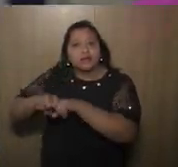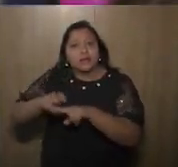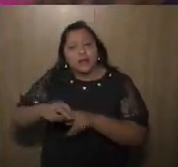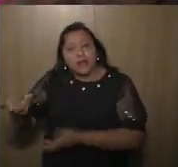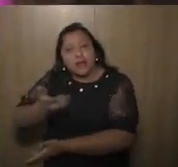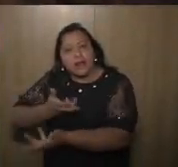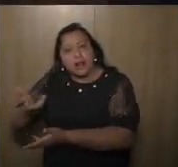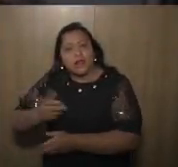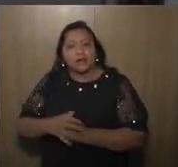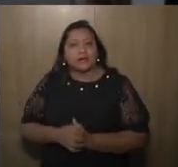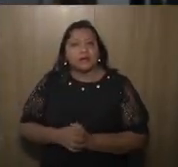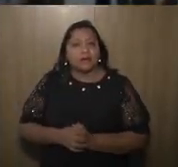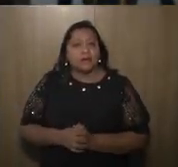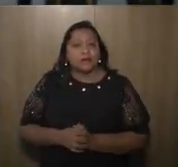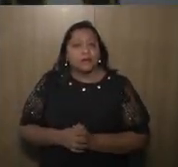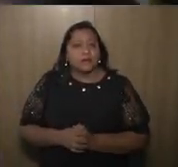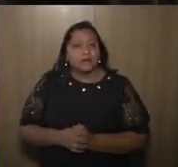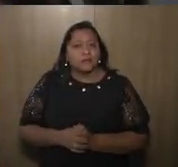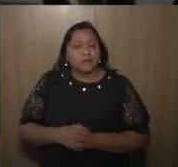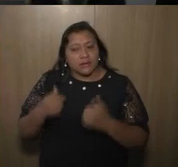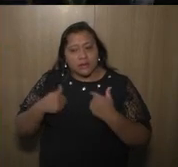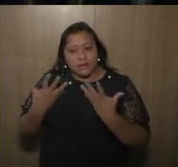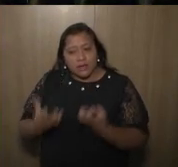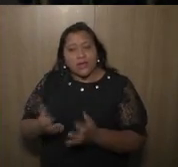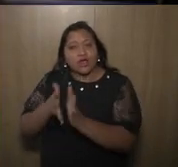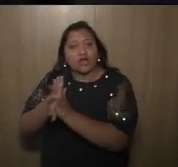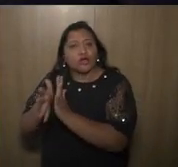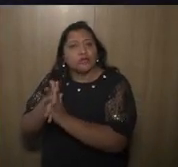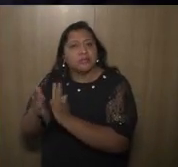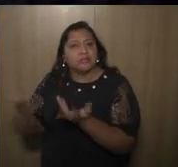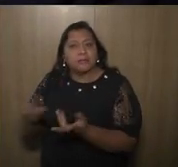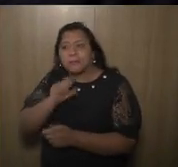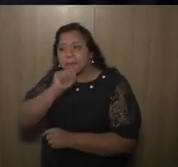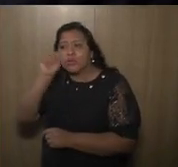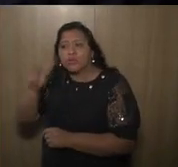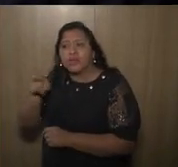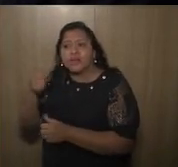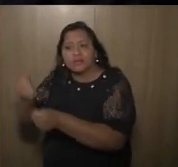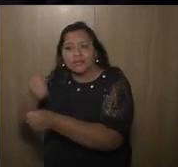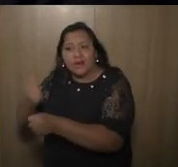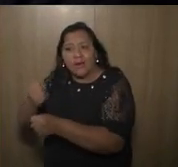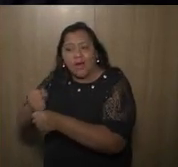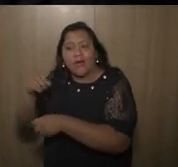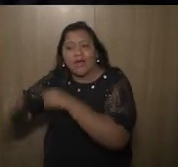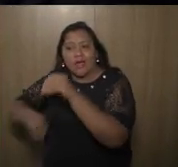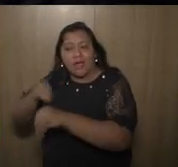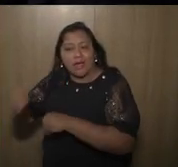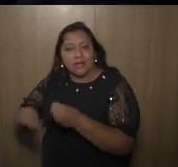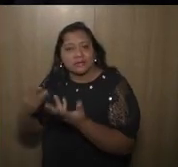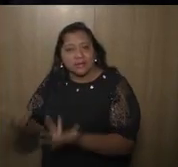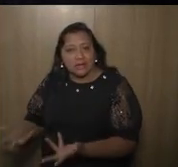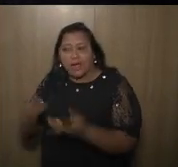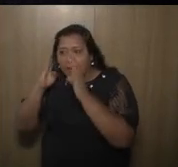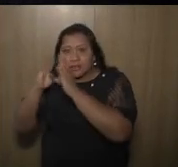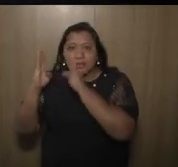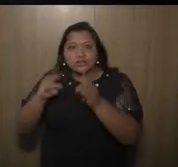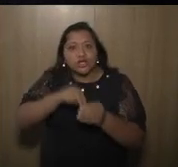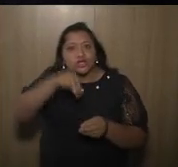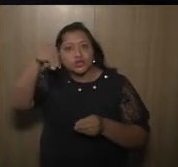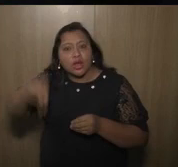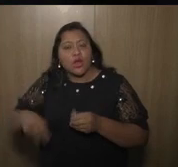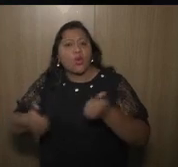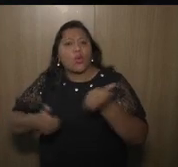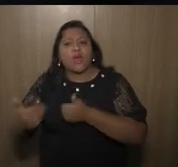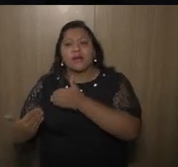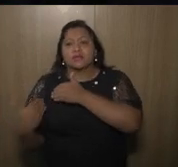Gracias. Quiero comenzar, Dora Inés, preguntándole por el trabajo que desarrollan aquí en la unidad de atención al ciudadano. ¿Cuál es la labor? ¿Qué